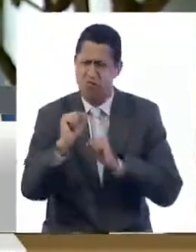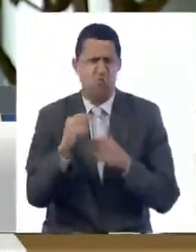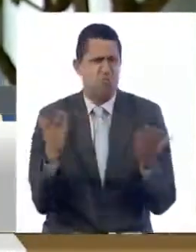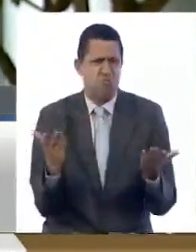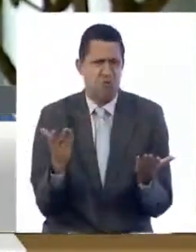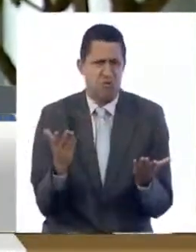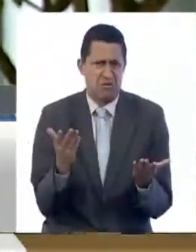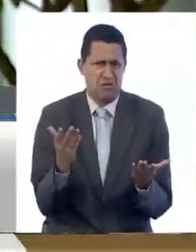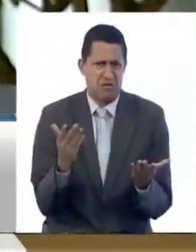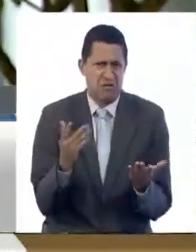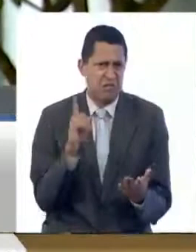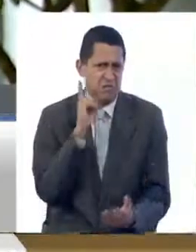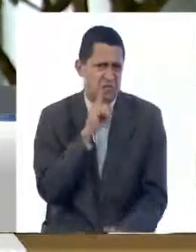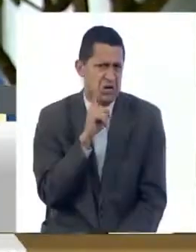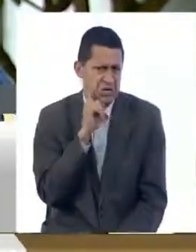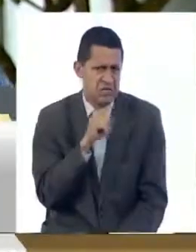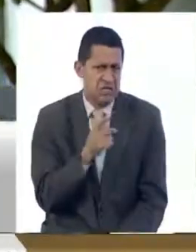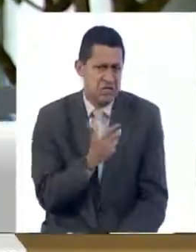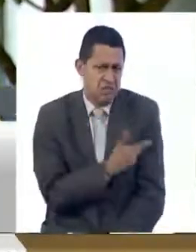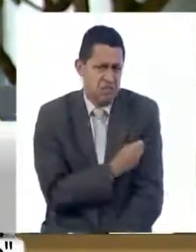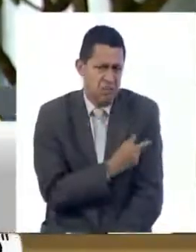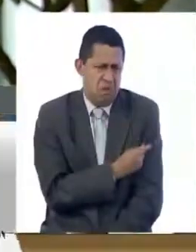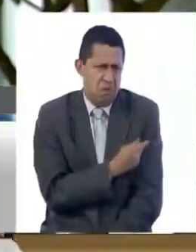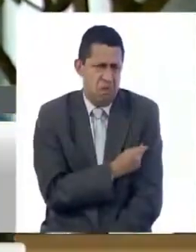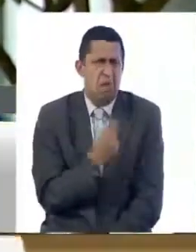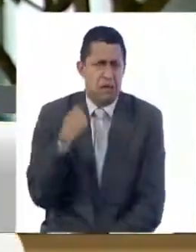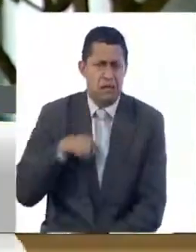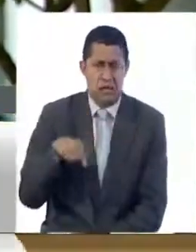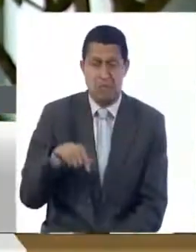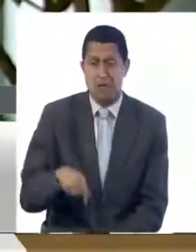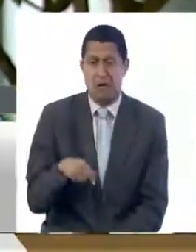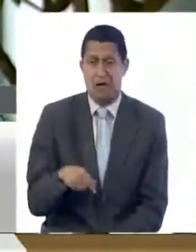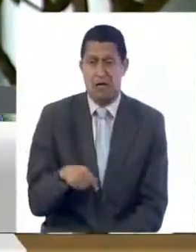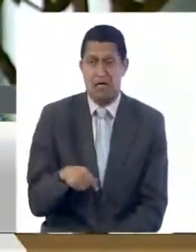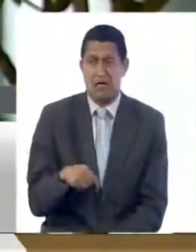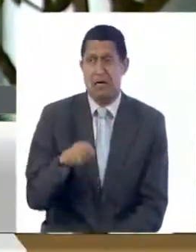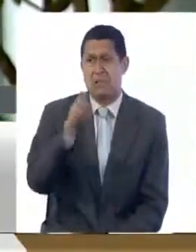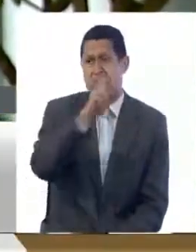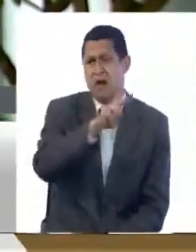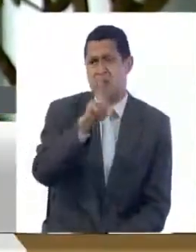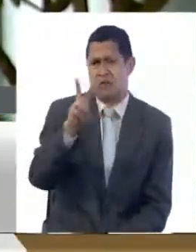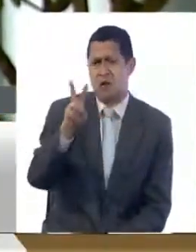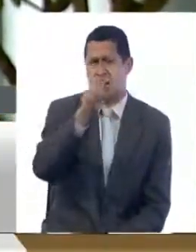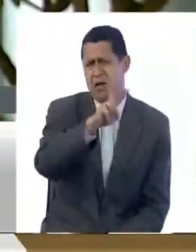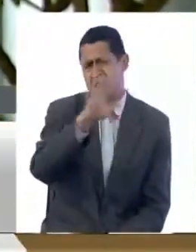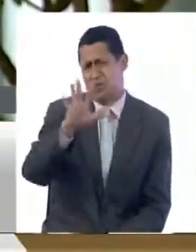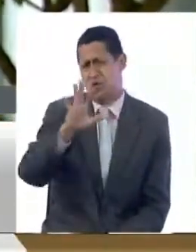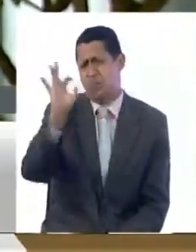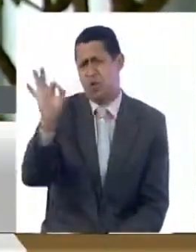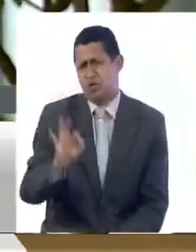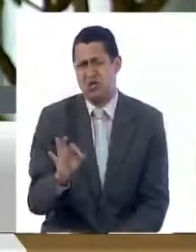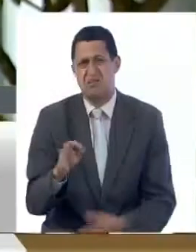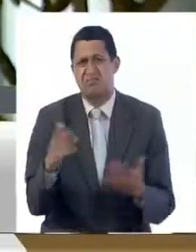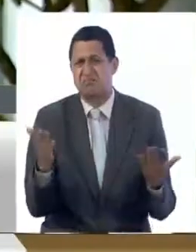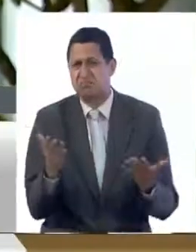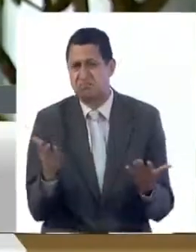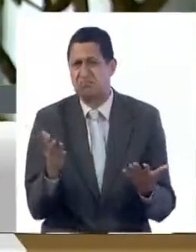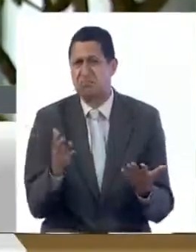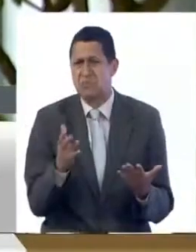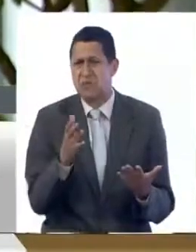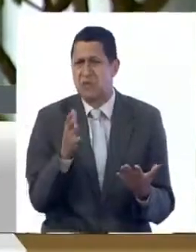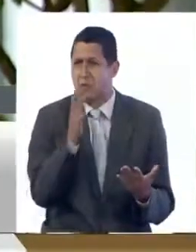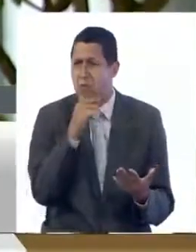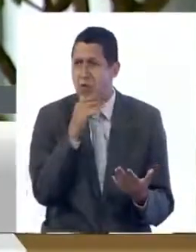dando los casos de falsa vacunación? Que las estimaciones que disponemos nos indican que están entre el 22 y el 25%. Fundamentalmente porque ha habido